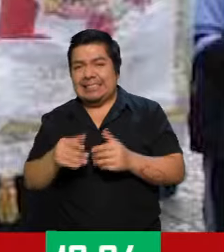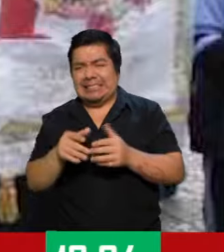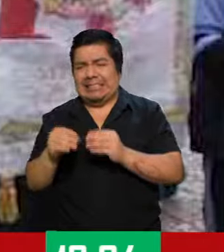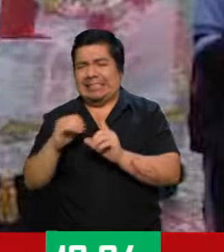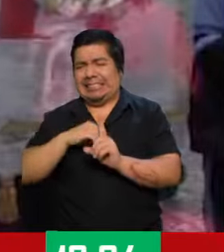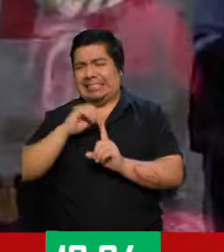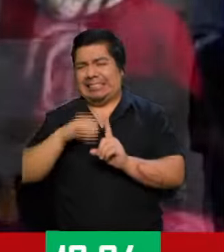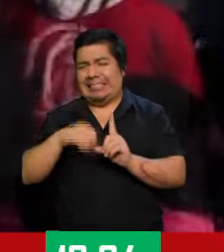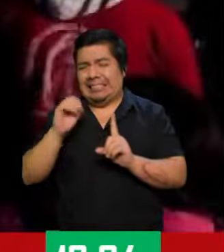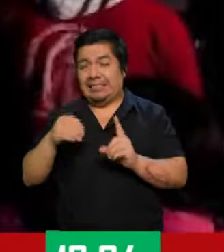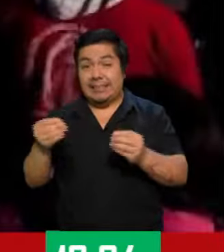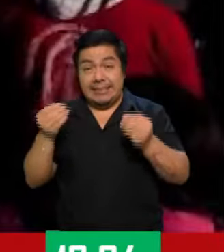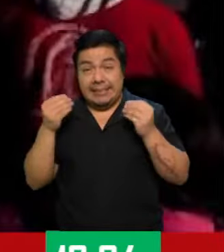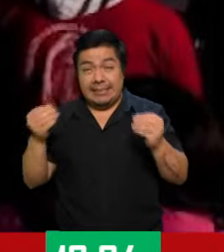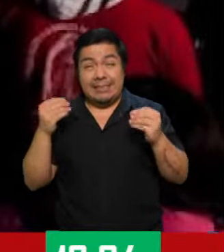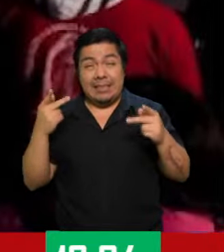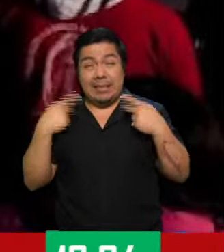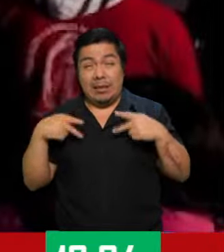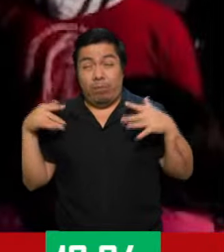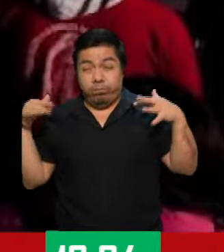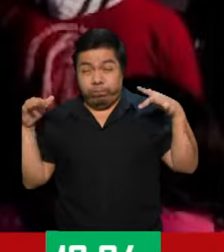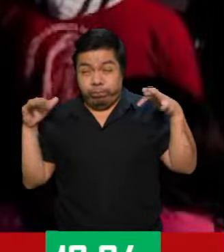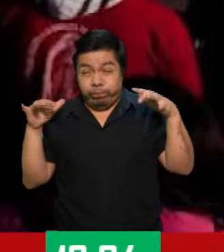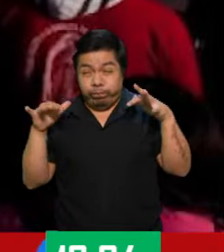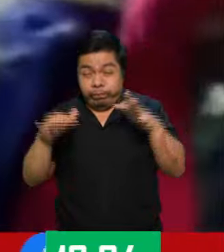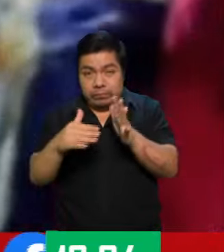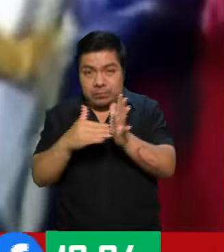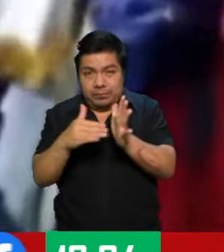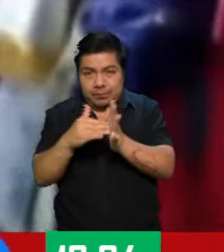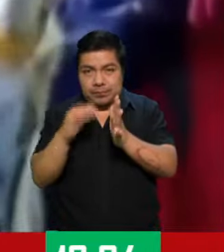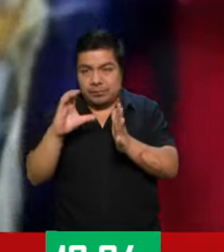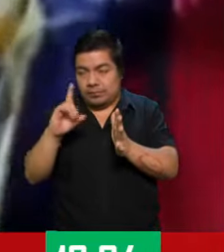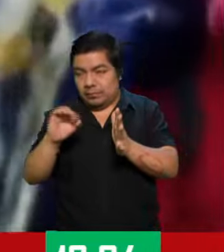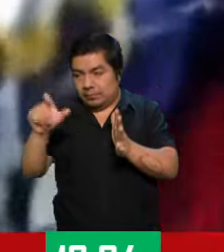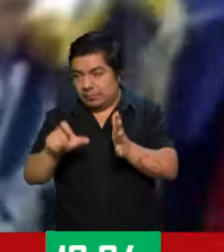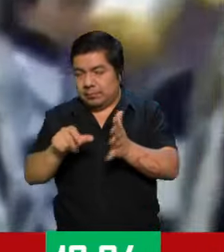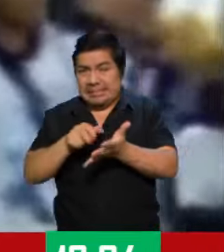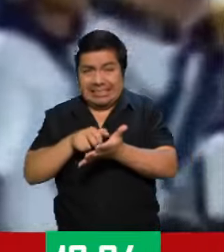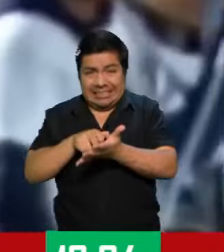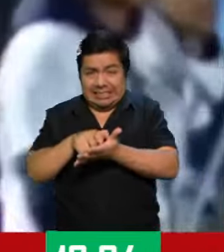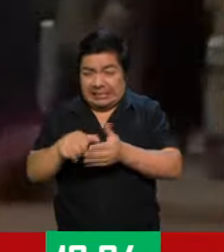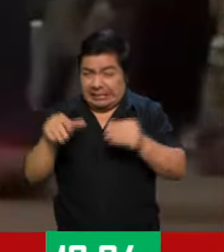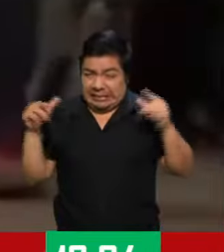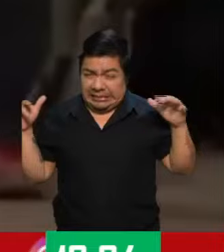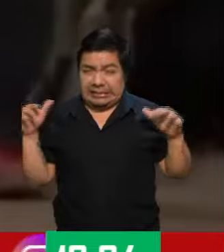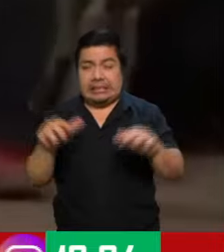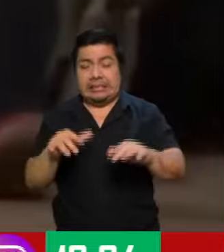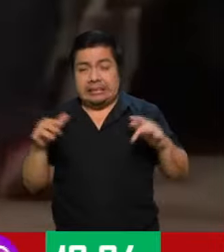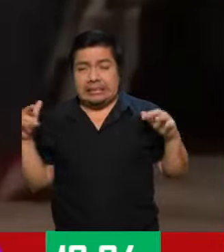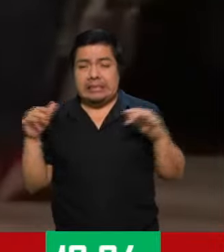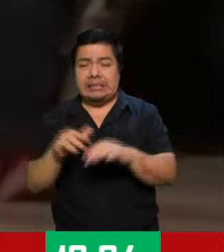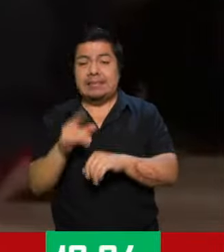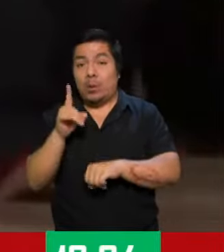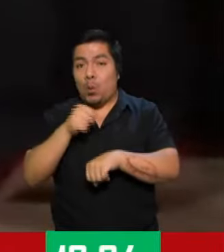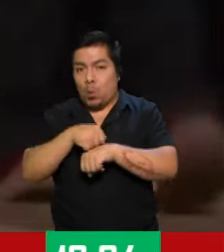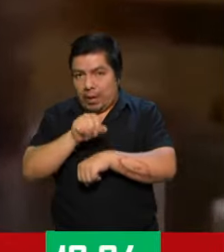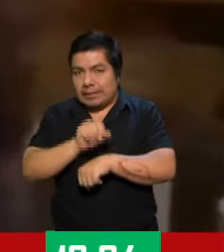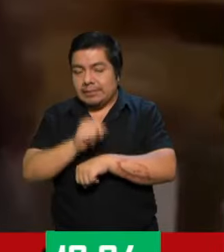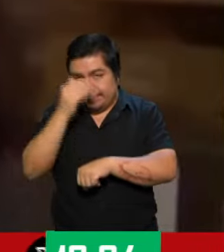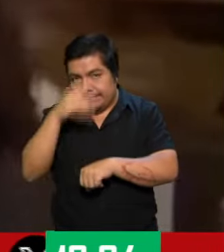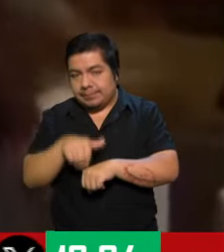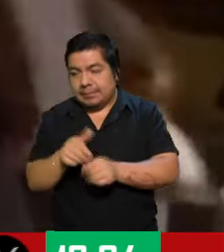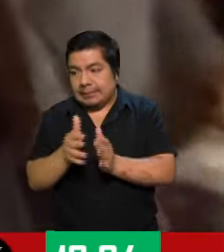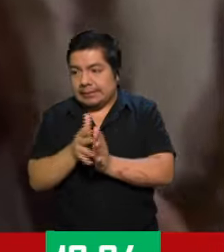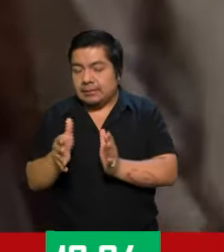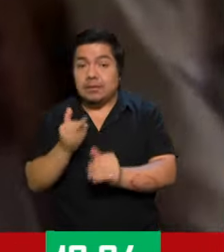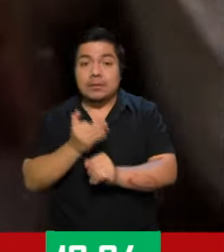despapalle, porque entran millones de personas a la ciudad, pero así de golpe durante una semana. Sí. Y por